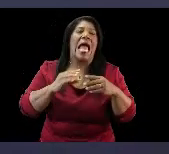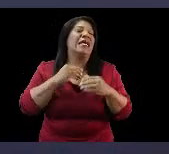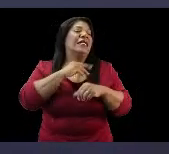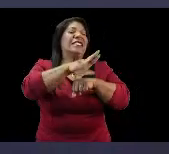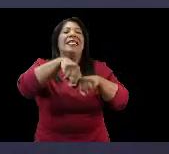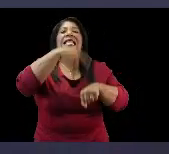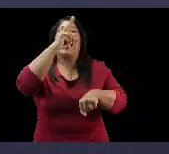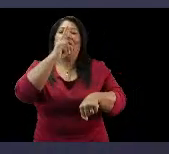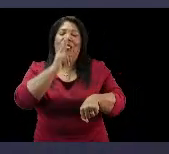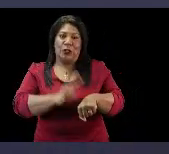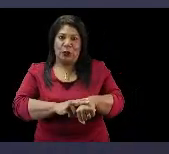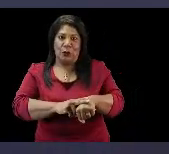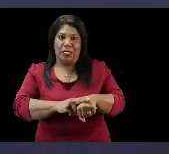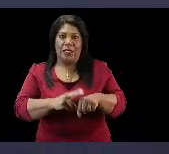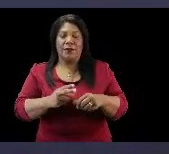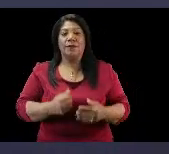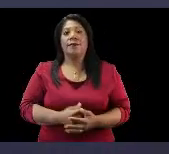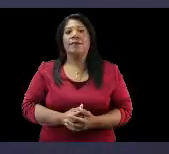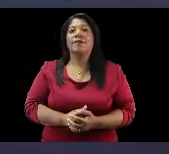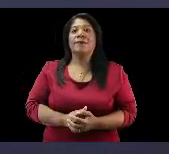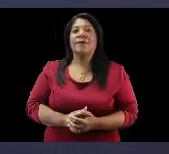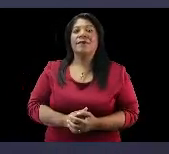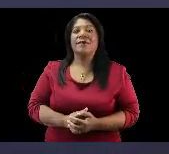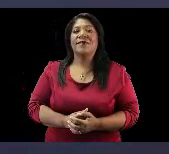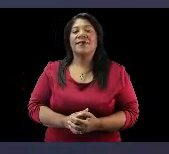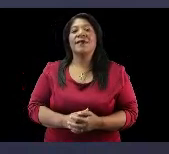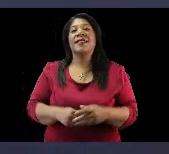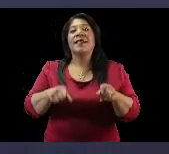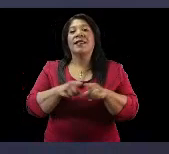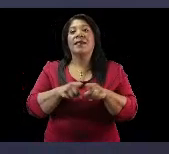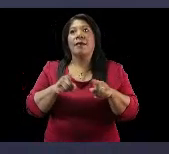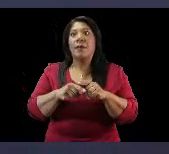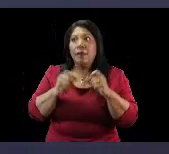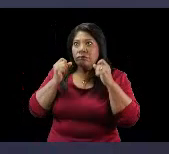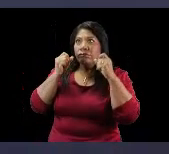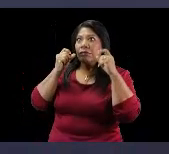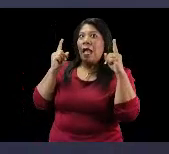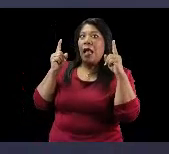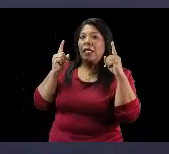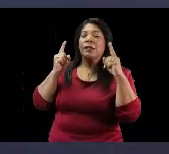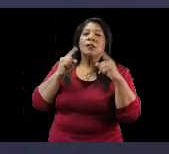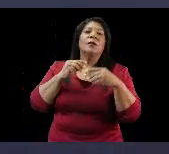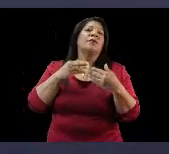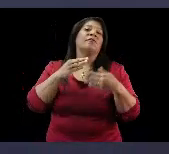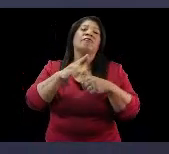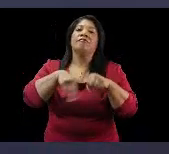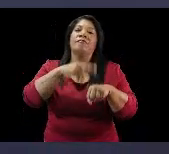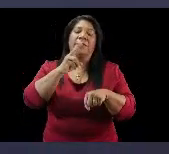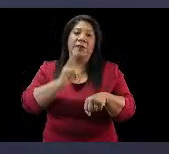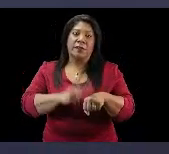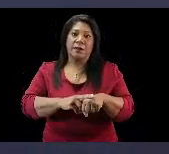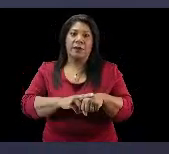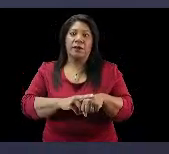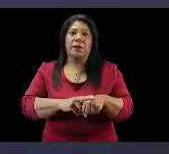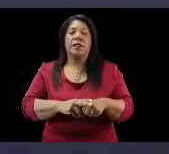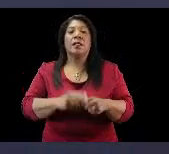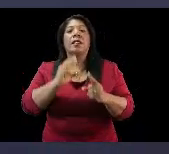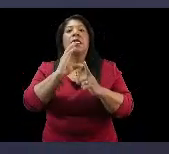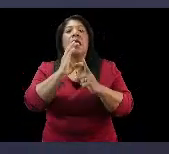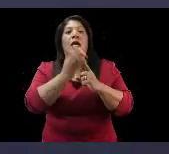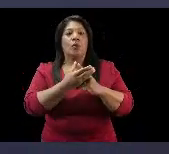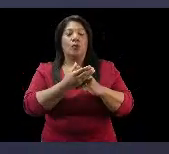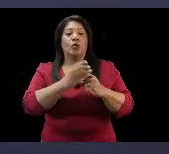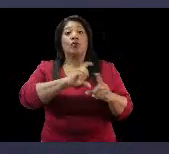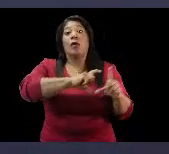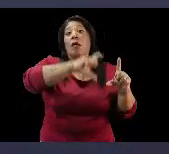muchos gestos, que vaya al baño, así, el asombro, eso es muy natural. Entonces, eso que tenemos como